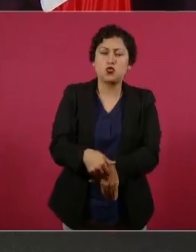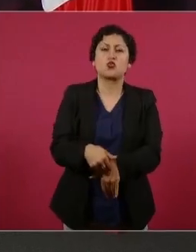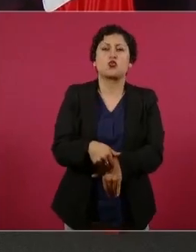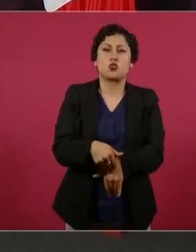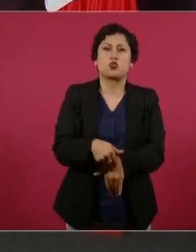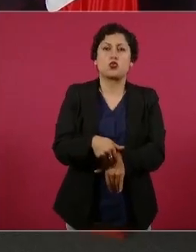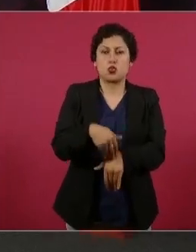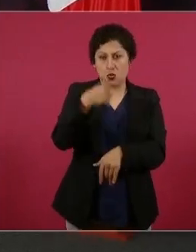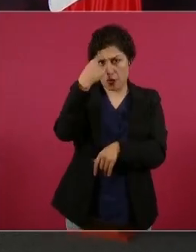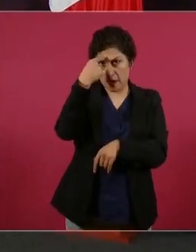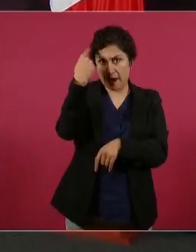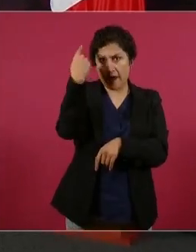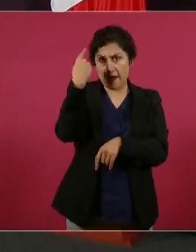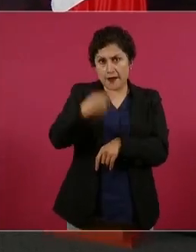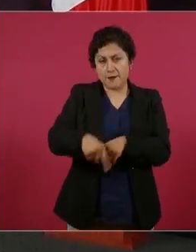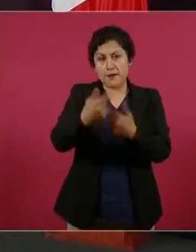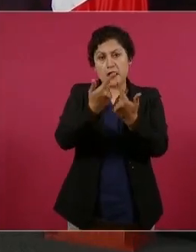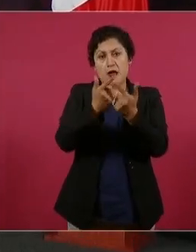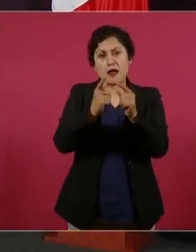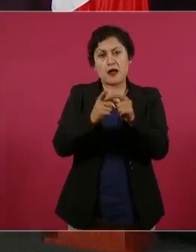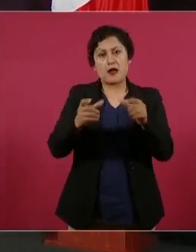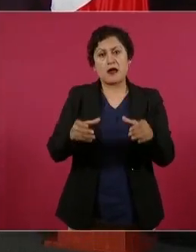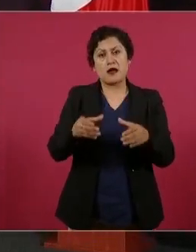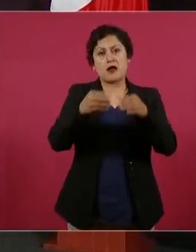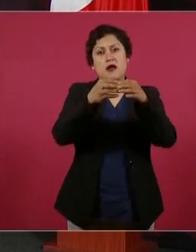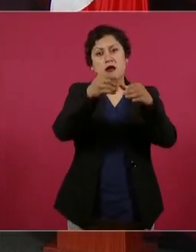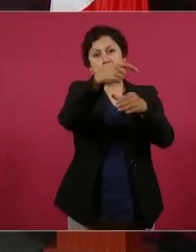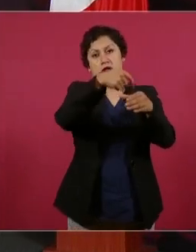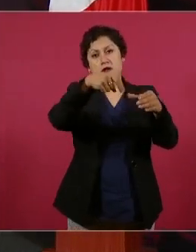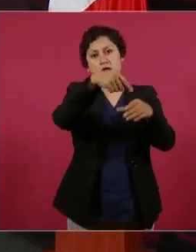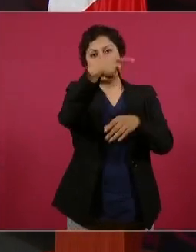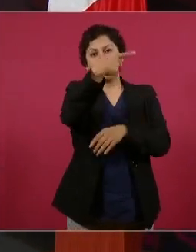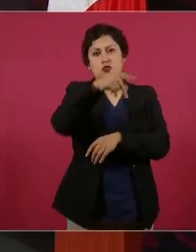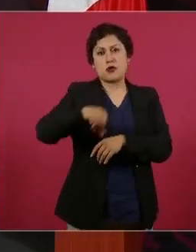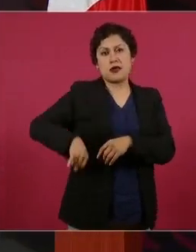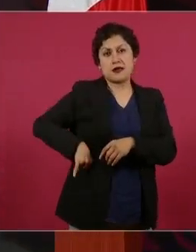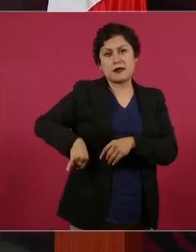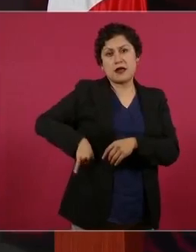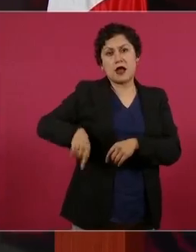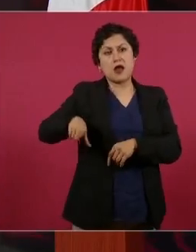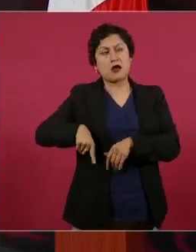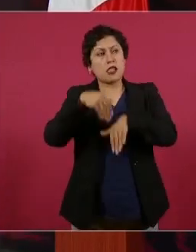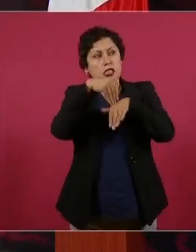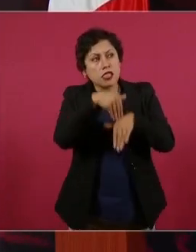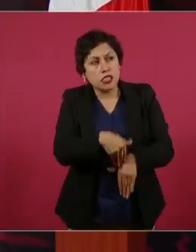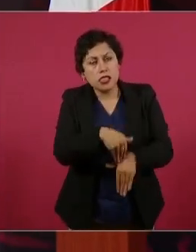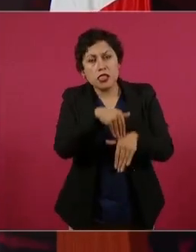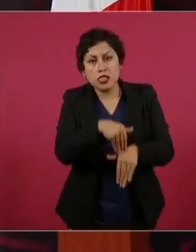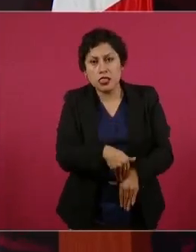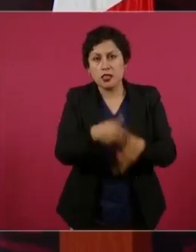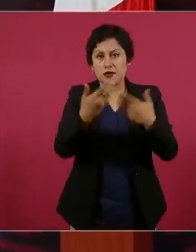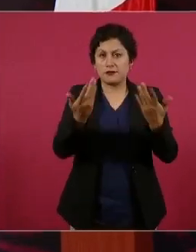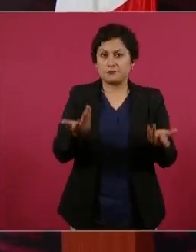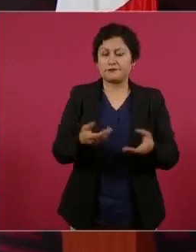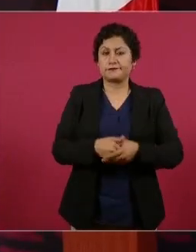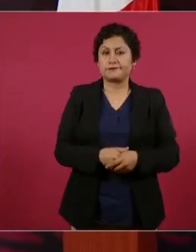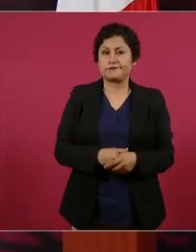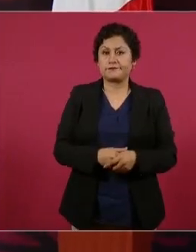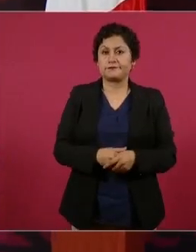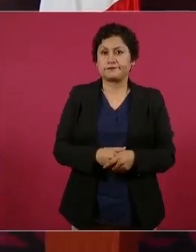de grupos de intereses creados, al servicio